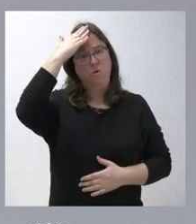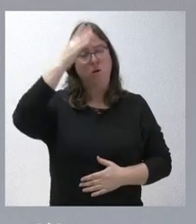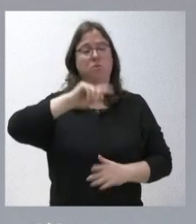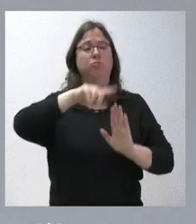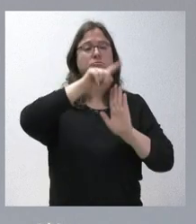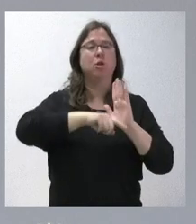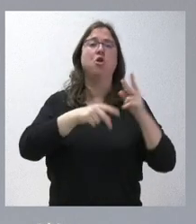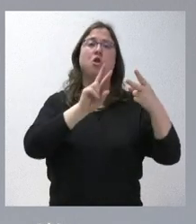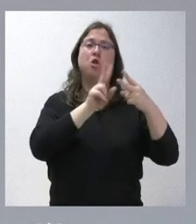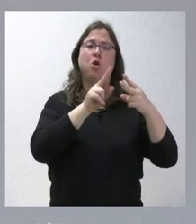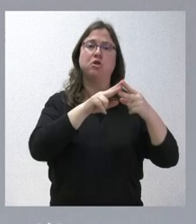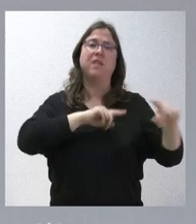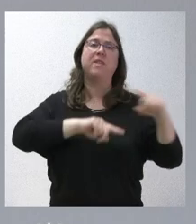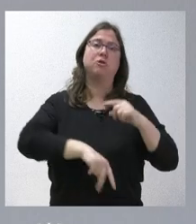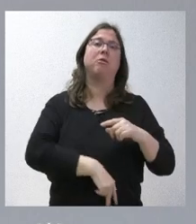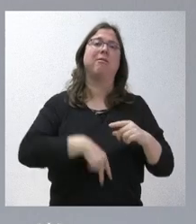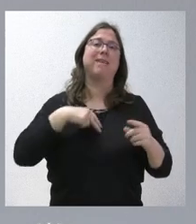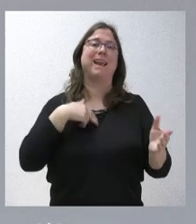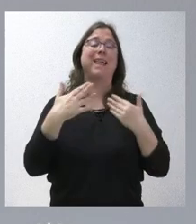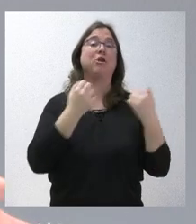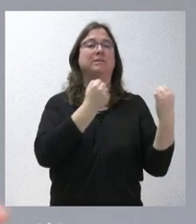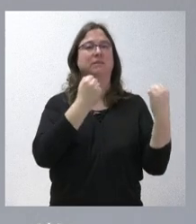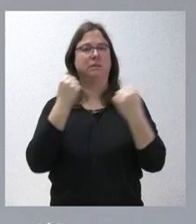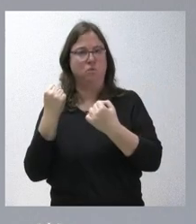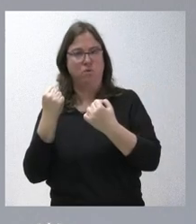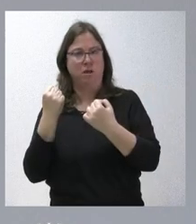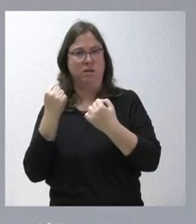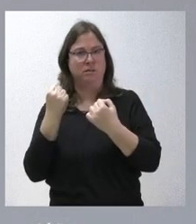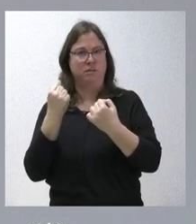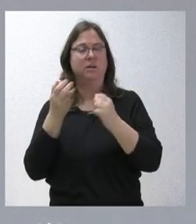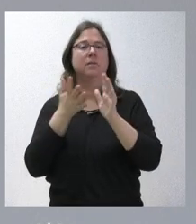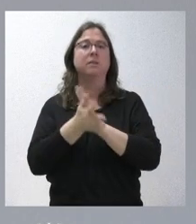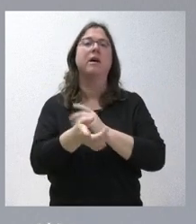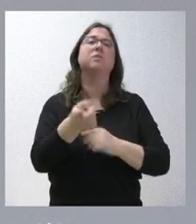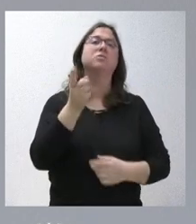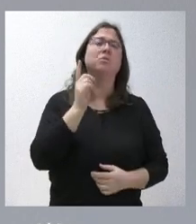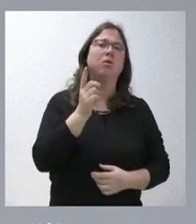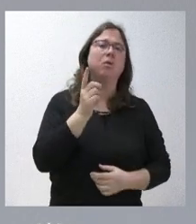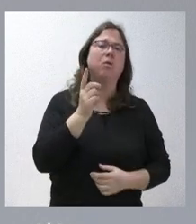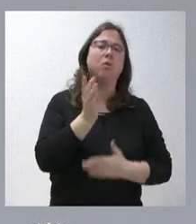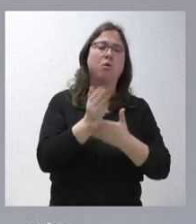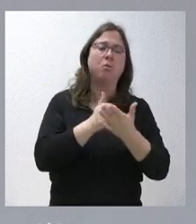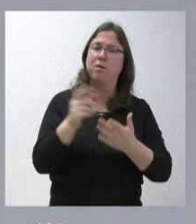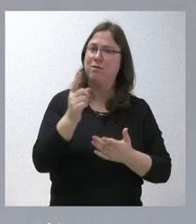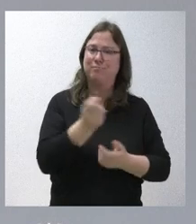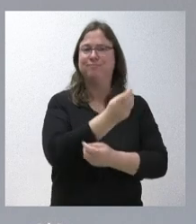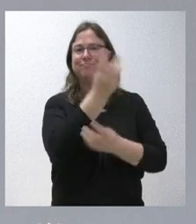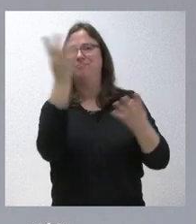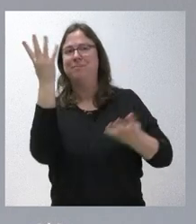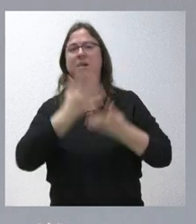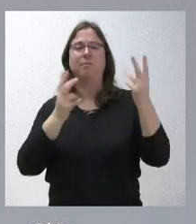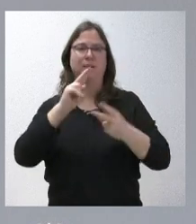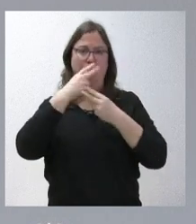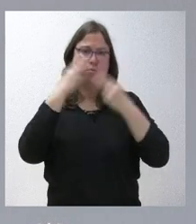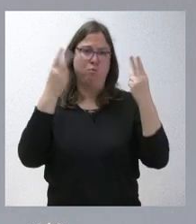sus miembros es la directora general de relaciones institucionales que abarca no solo a la comunidad Autónoma sino al resto de administraciones